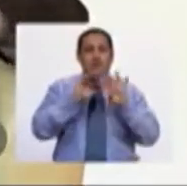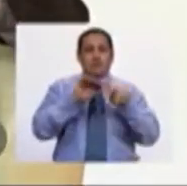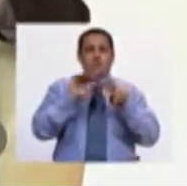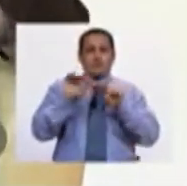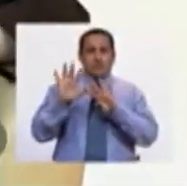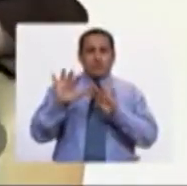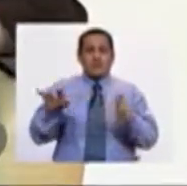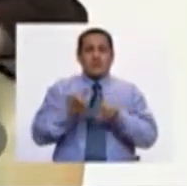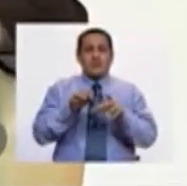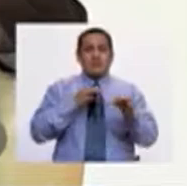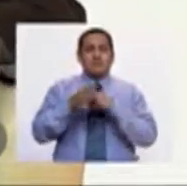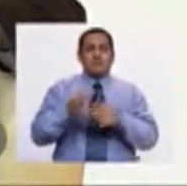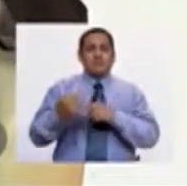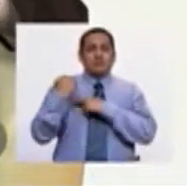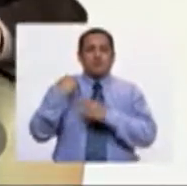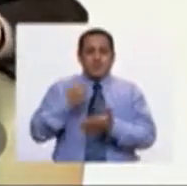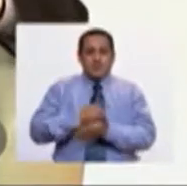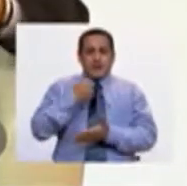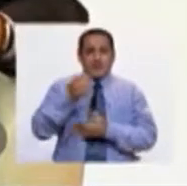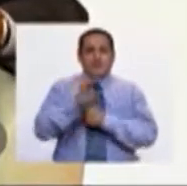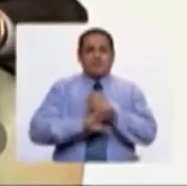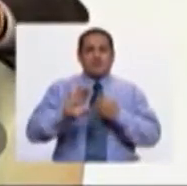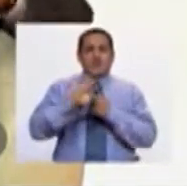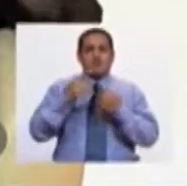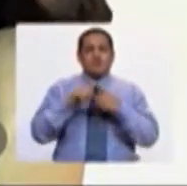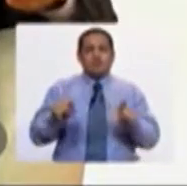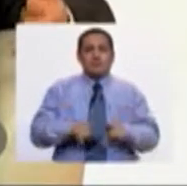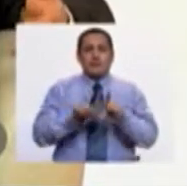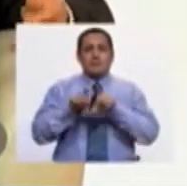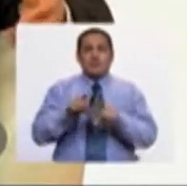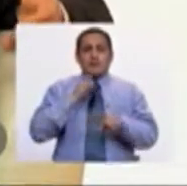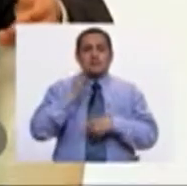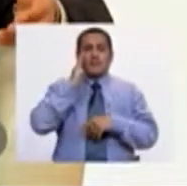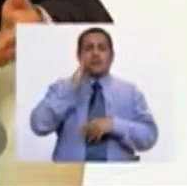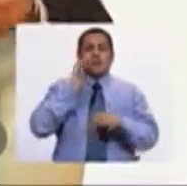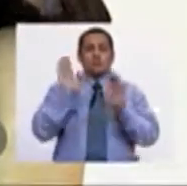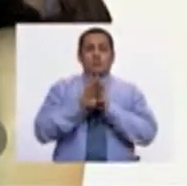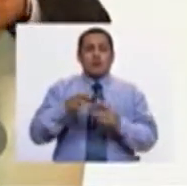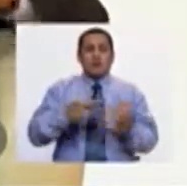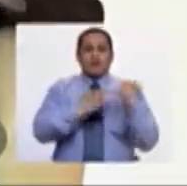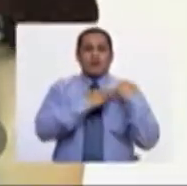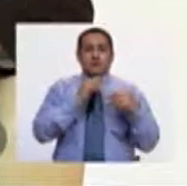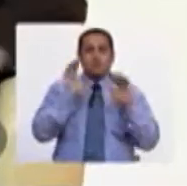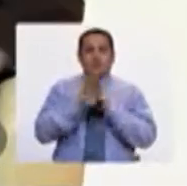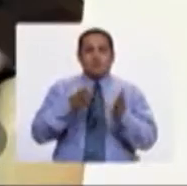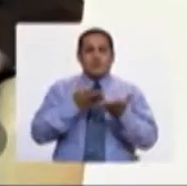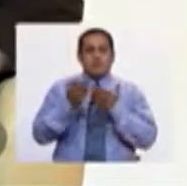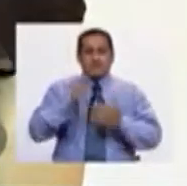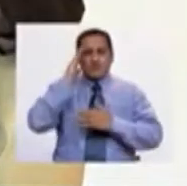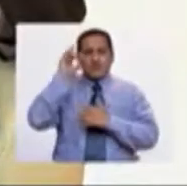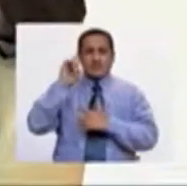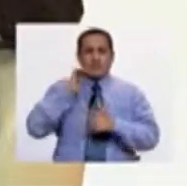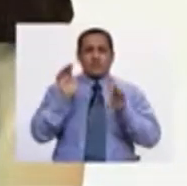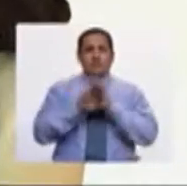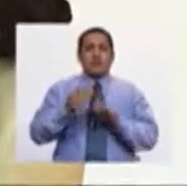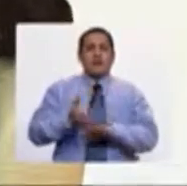79 también hablaba del deber de contribuir a la defensa nacional, pero paralelamente establecía la obligación de prestar el servicio militar. Es